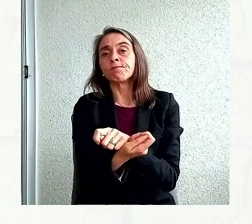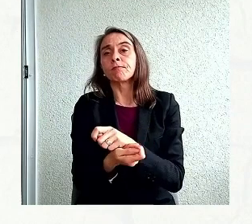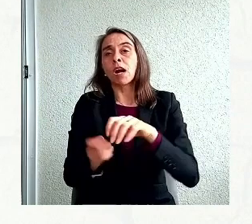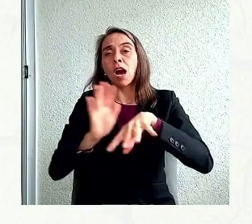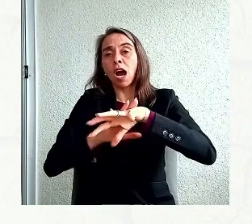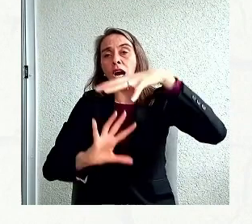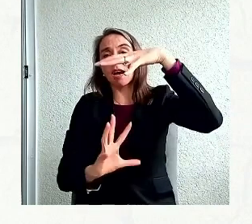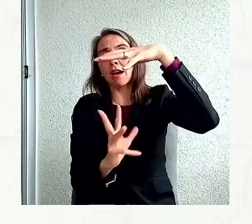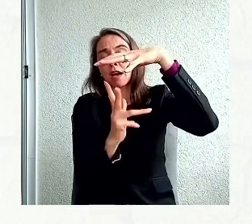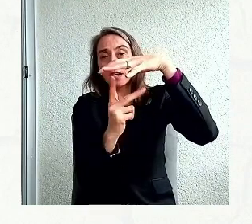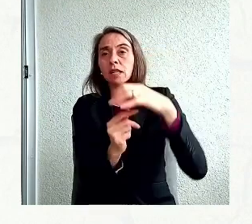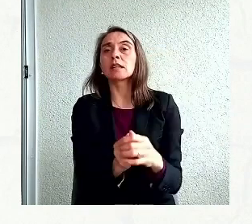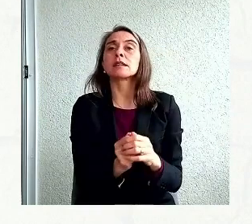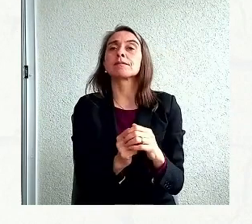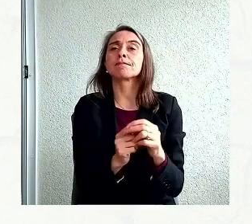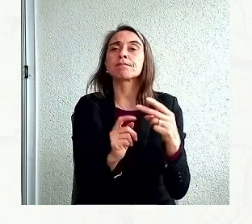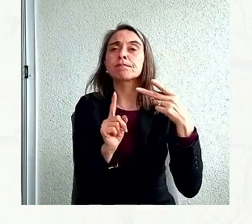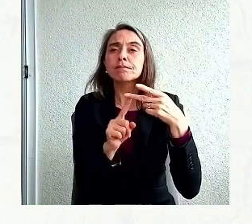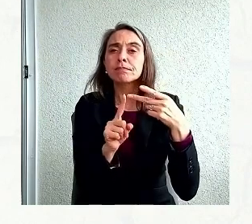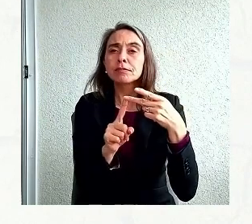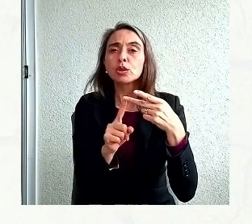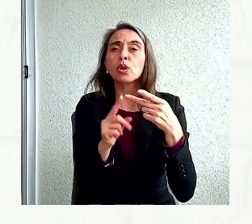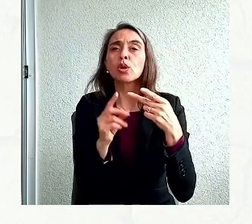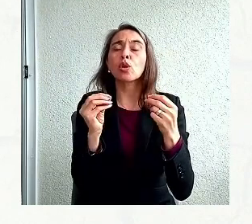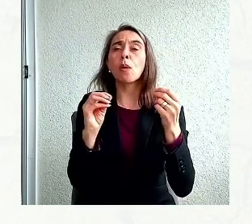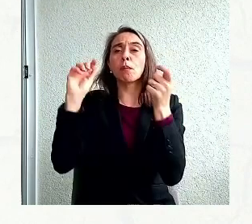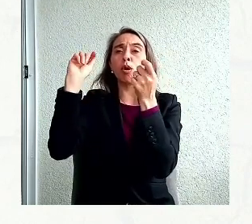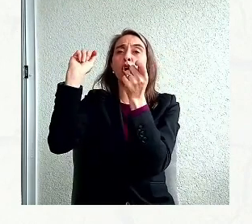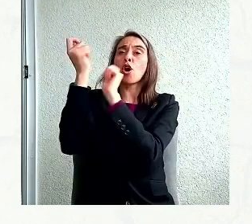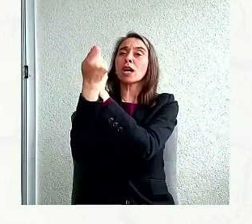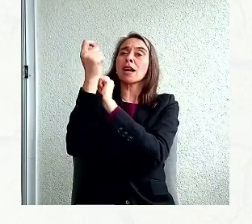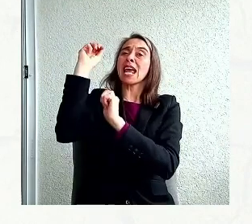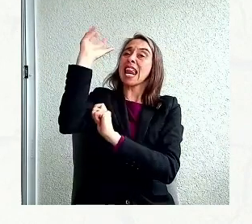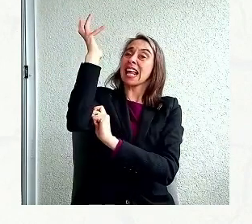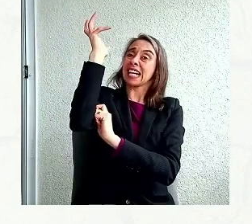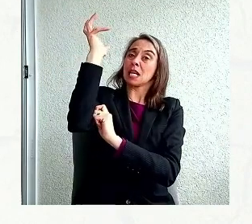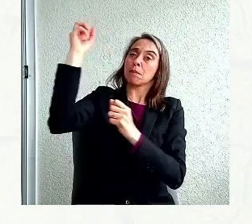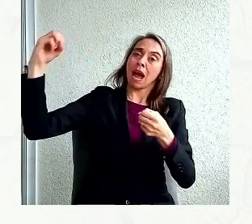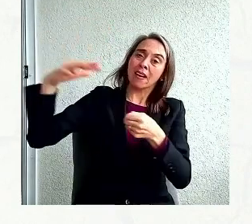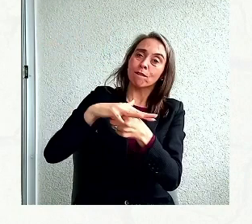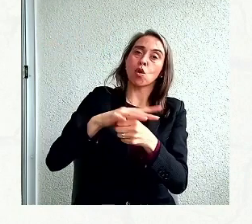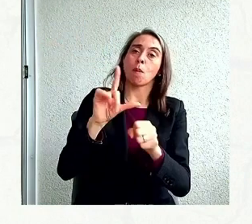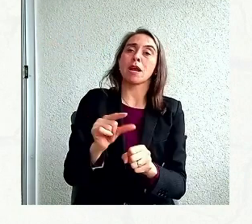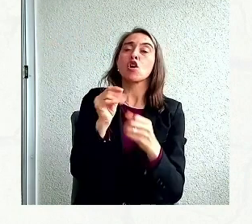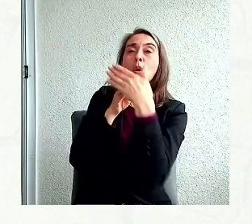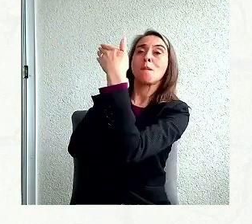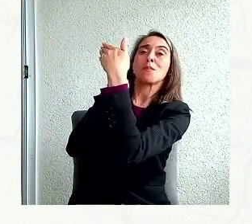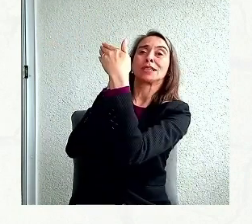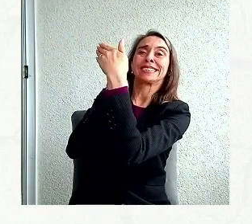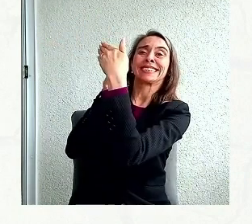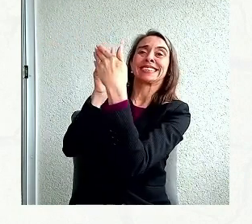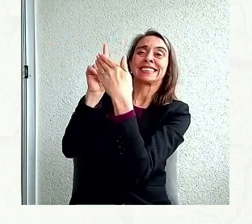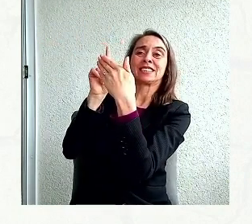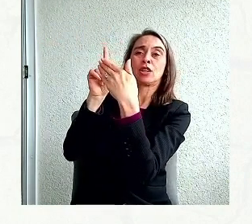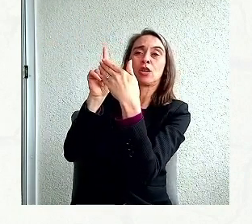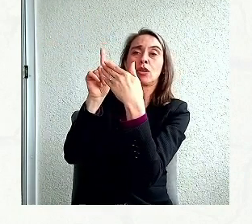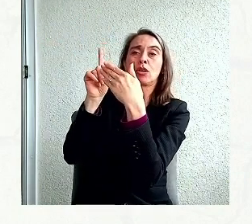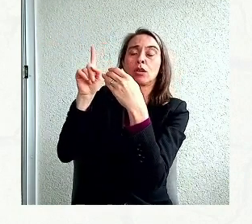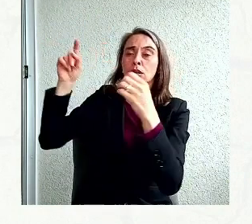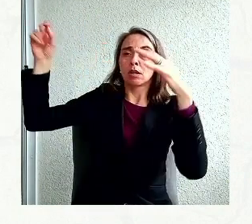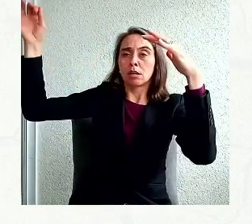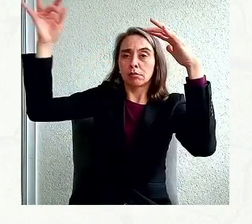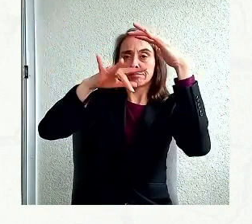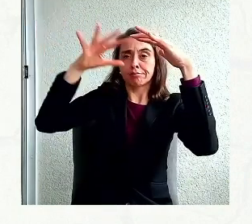la mitigación climática. ¿Cómo detenemos el vertido de gases